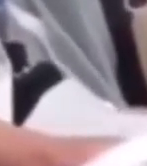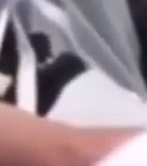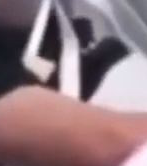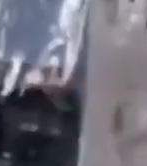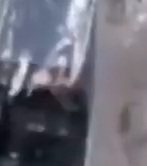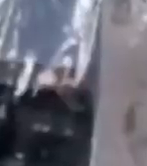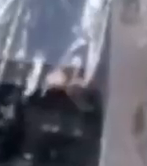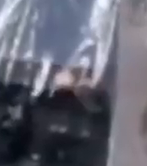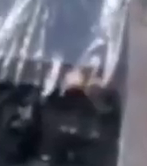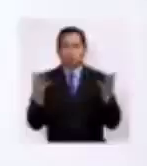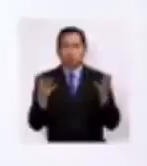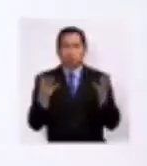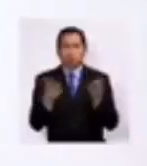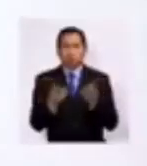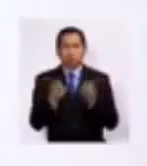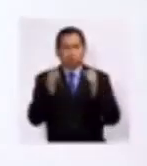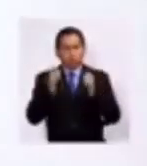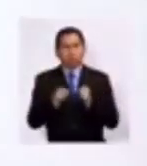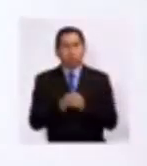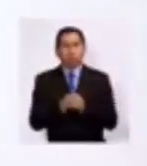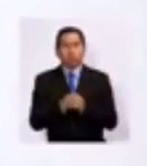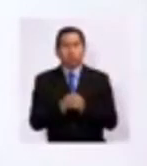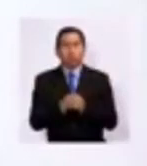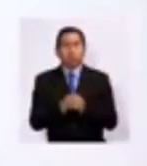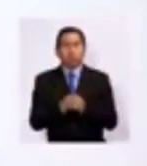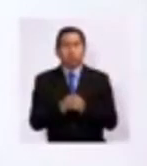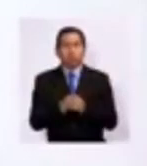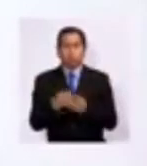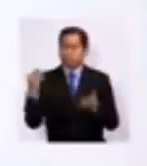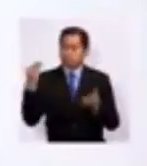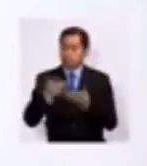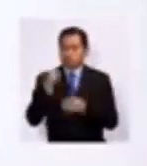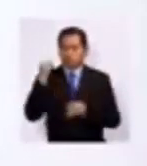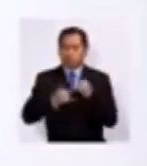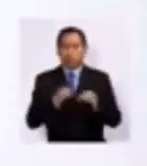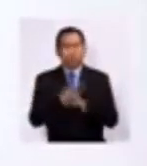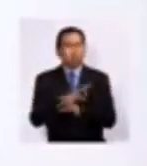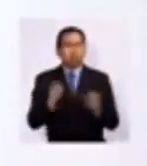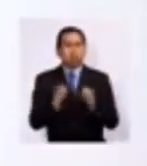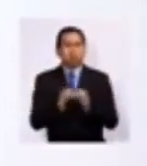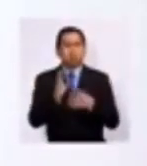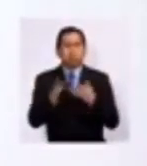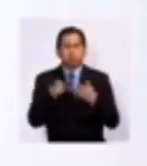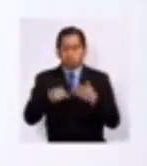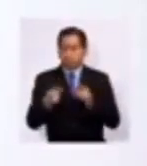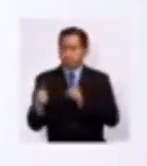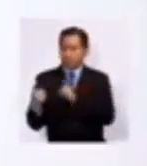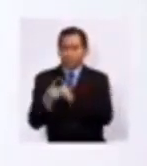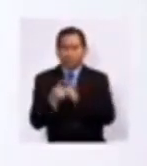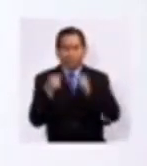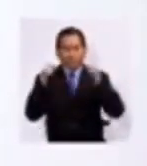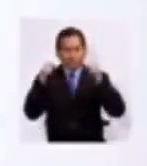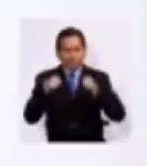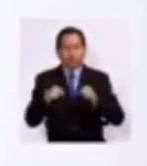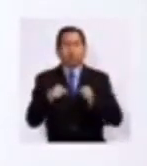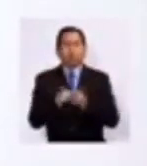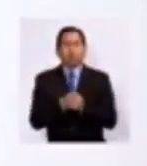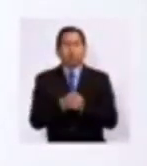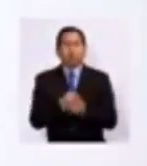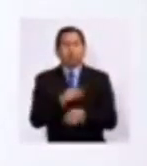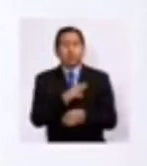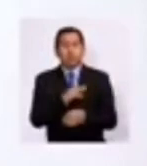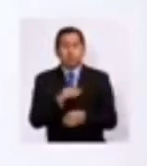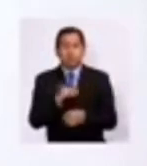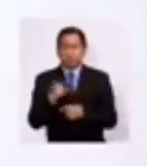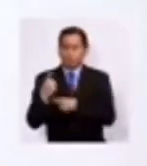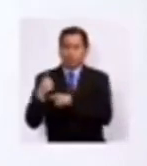fallecidas en el país ya no tenemos más casos importados todos son de contacto local y en